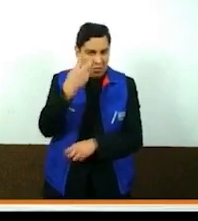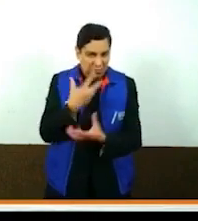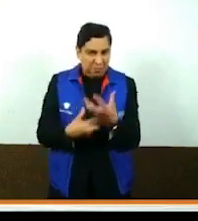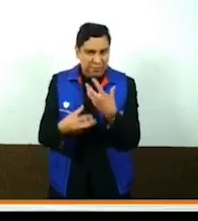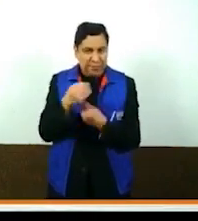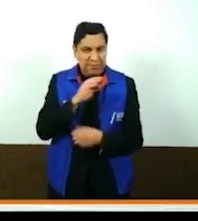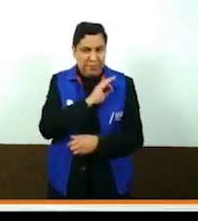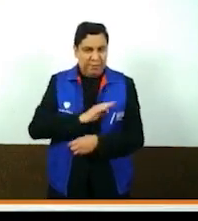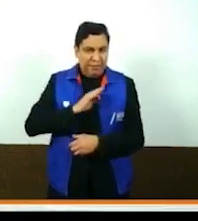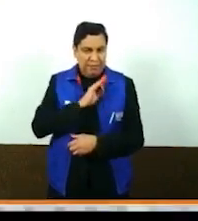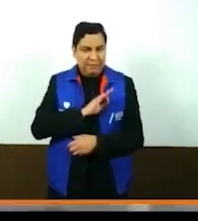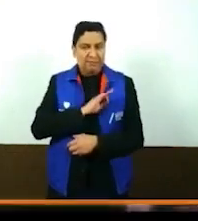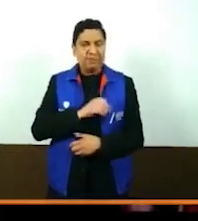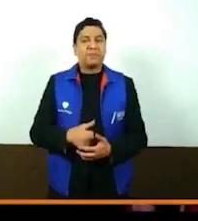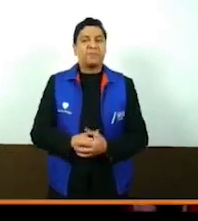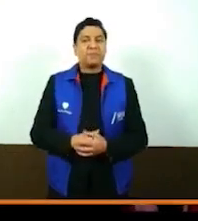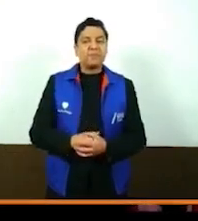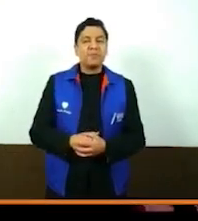sostenible. Felicidades a todos.